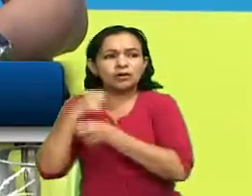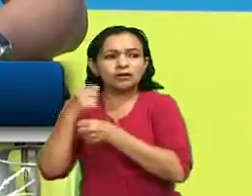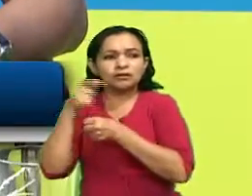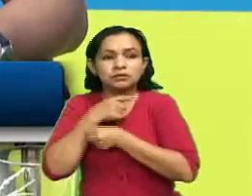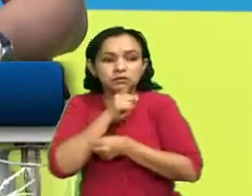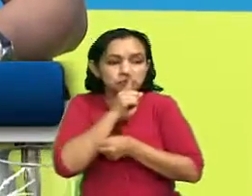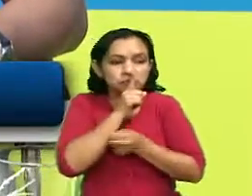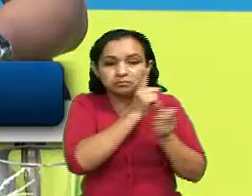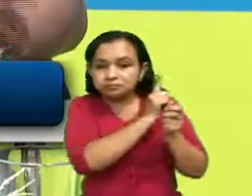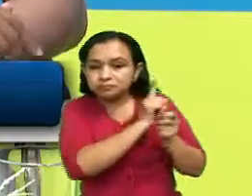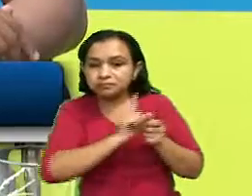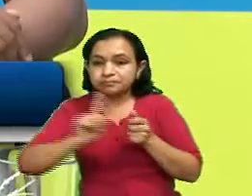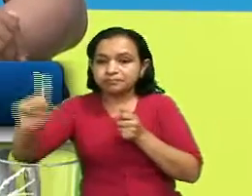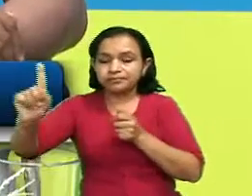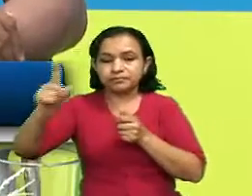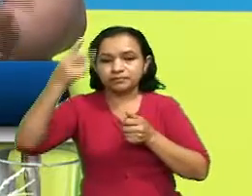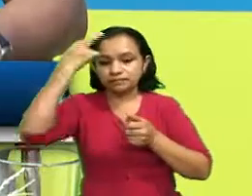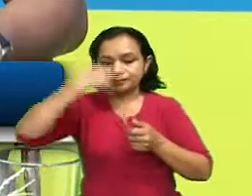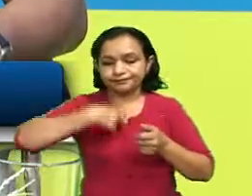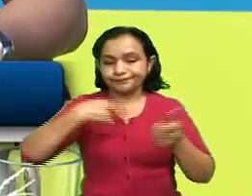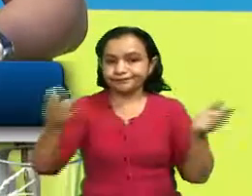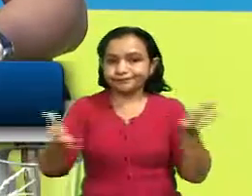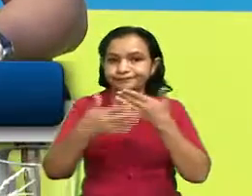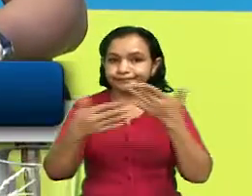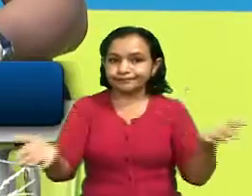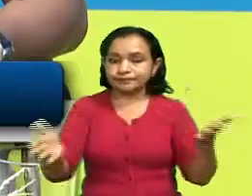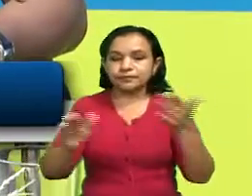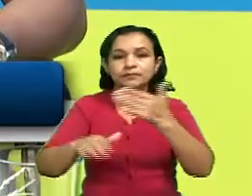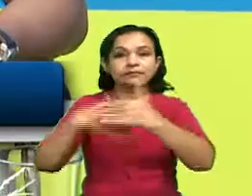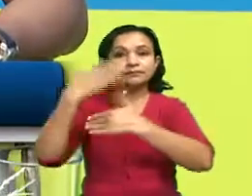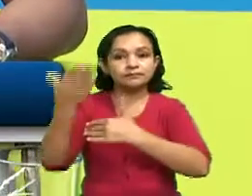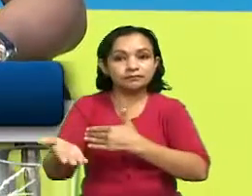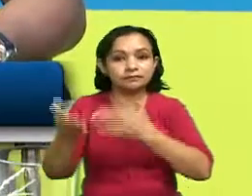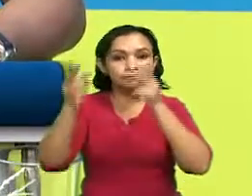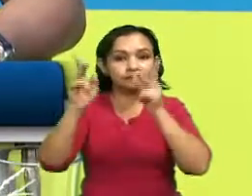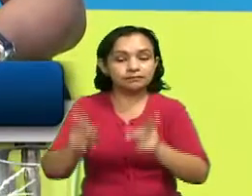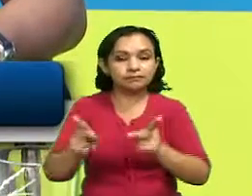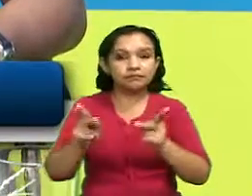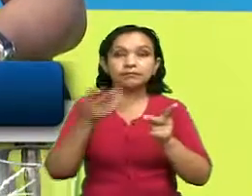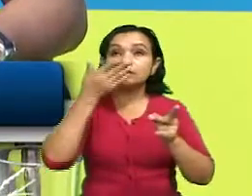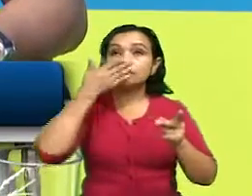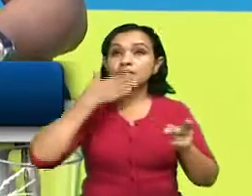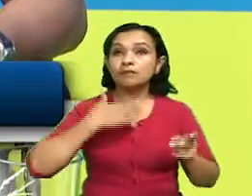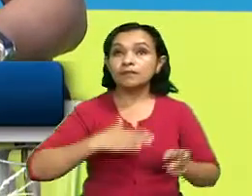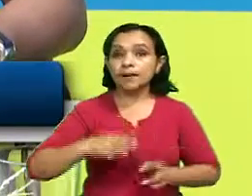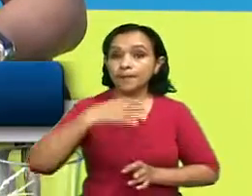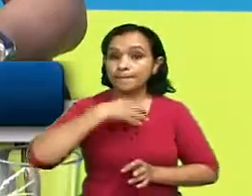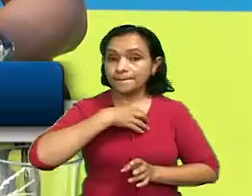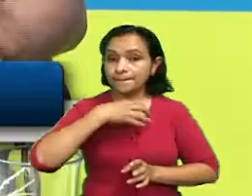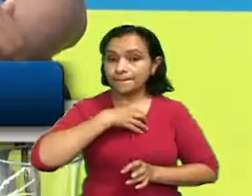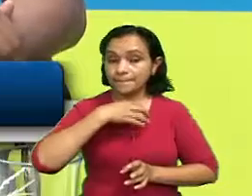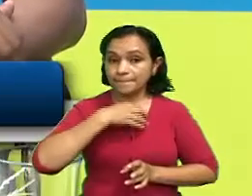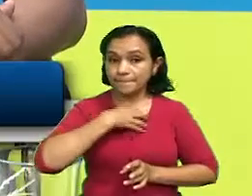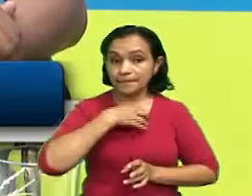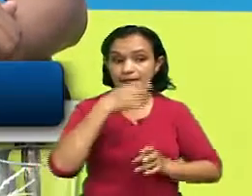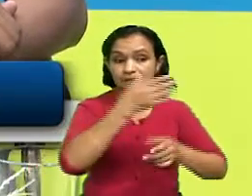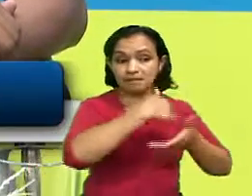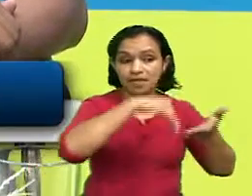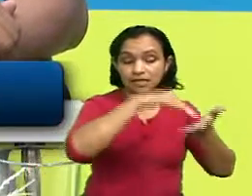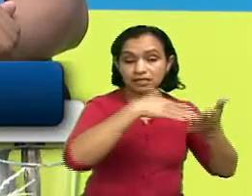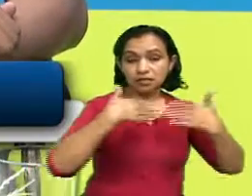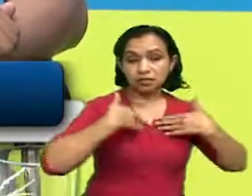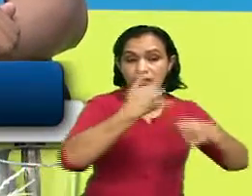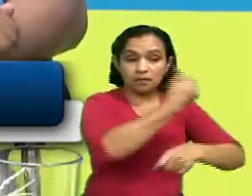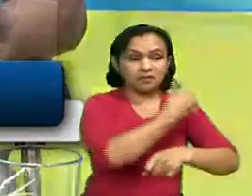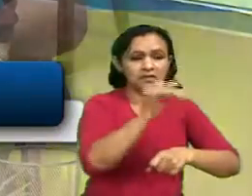va, irresponsablemente. Sí. Y al final está haciendo algo mal para él, no para la unidad de salud ni para el